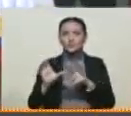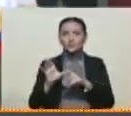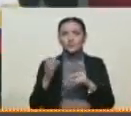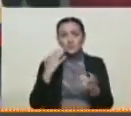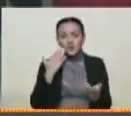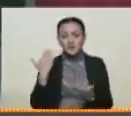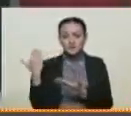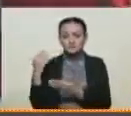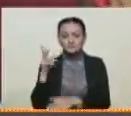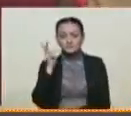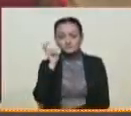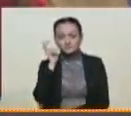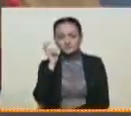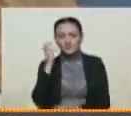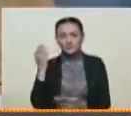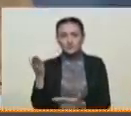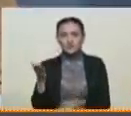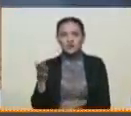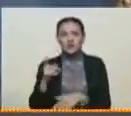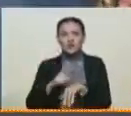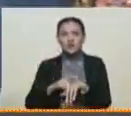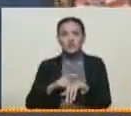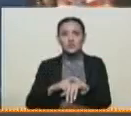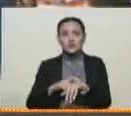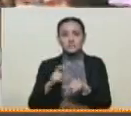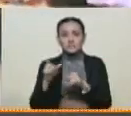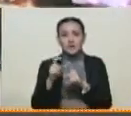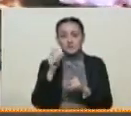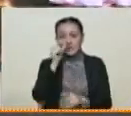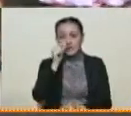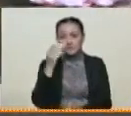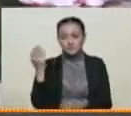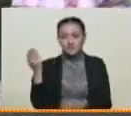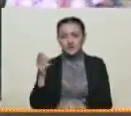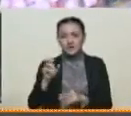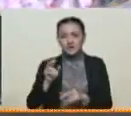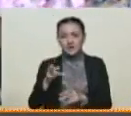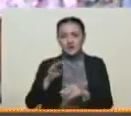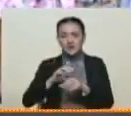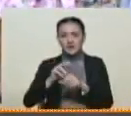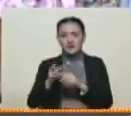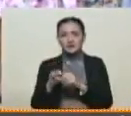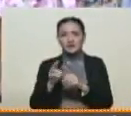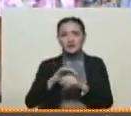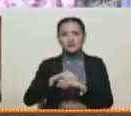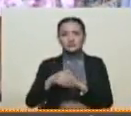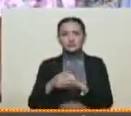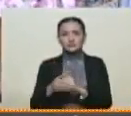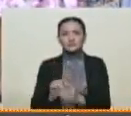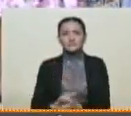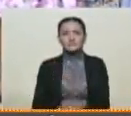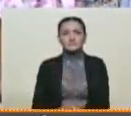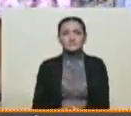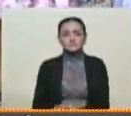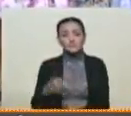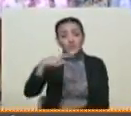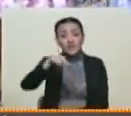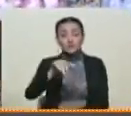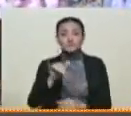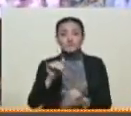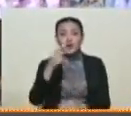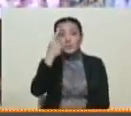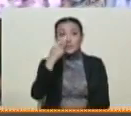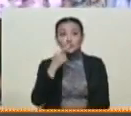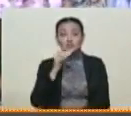la entidad. Vamos a escuchar precisamente a esta hora palabras del aspirante a la gobernación. La que debe ser protagonista de todos